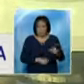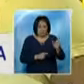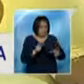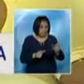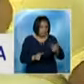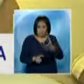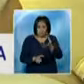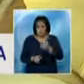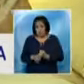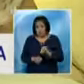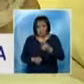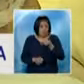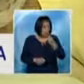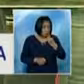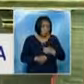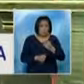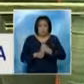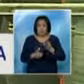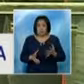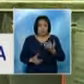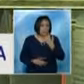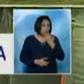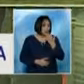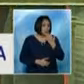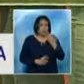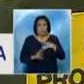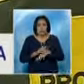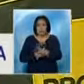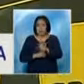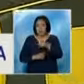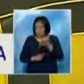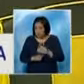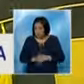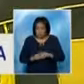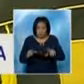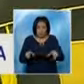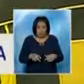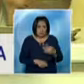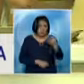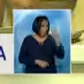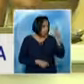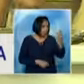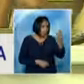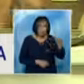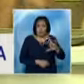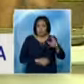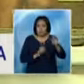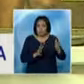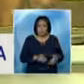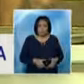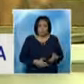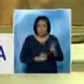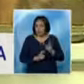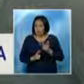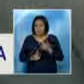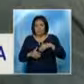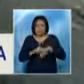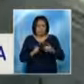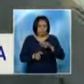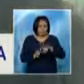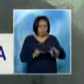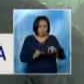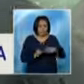los trabajadores aún permanecían nerviosos y asustados dentro del local. Fueron 4 los delincuentes, todos armados, los que bajaron de un auto